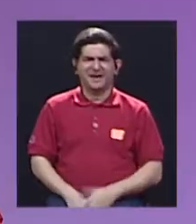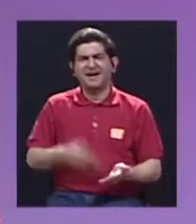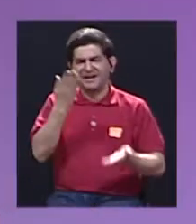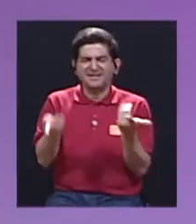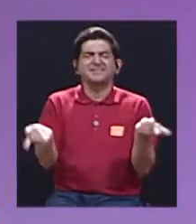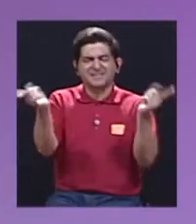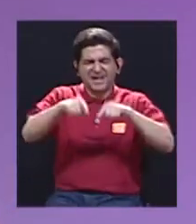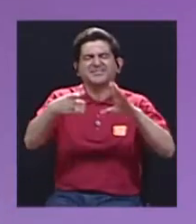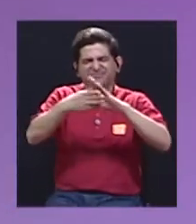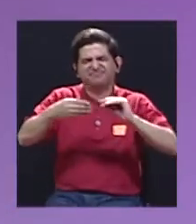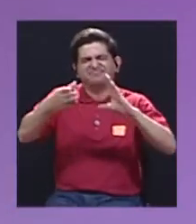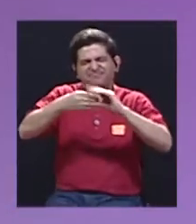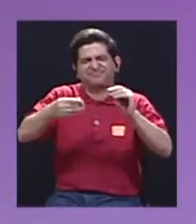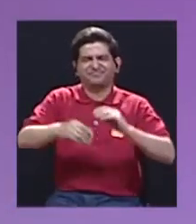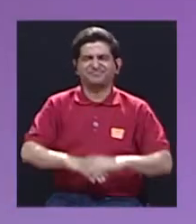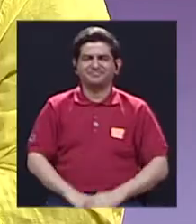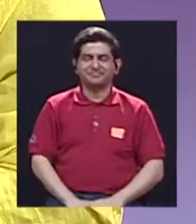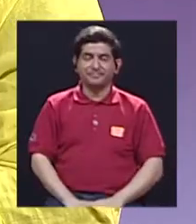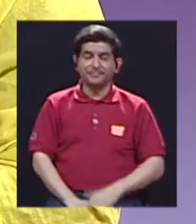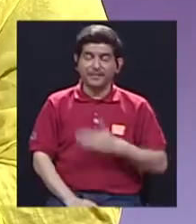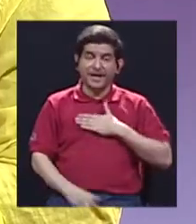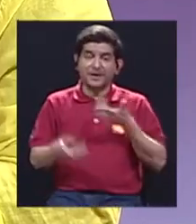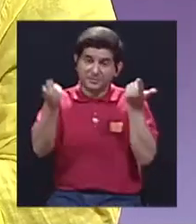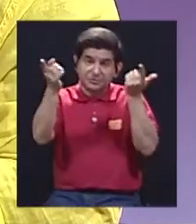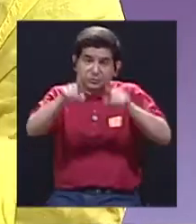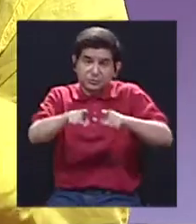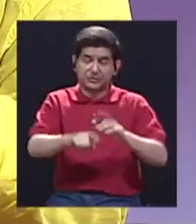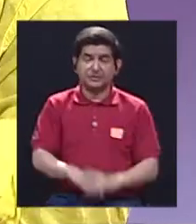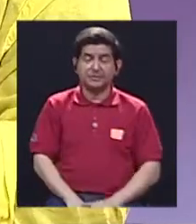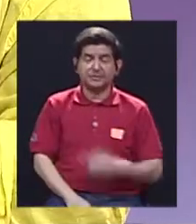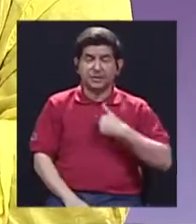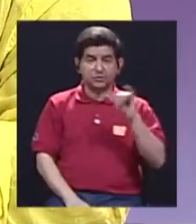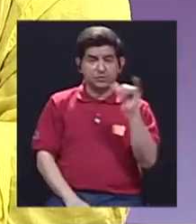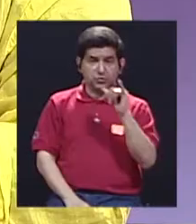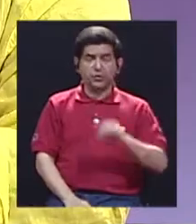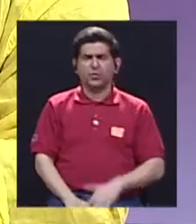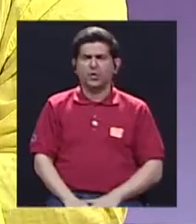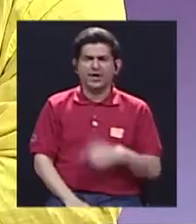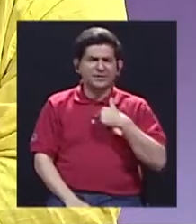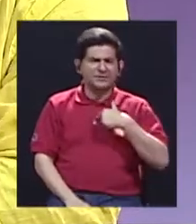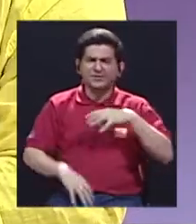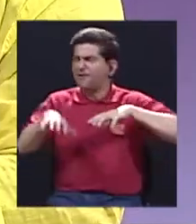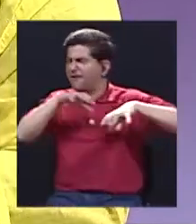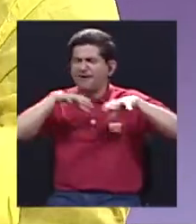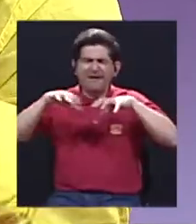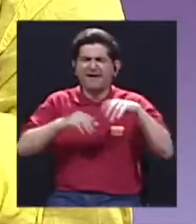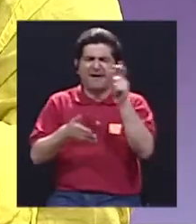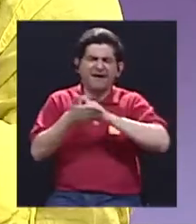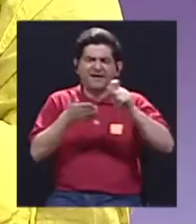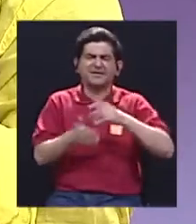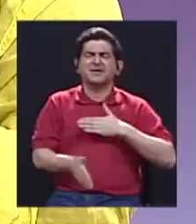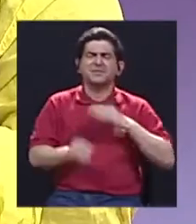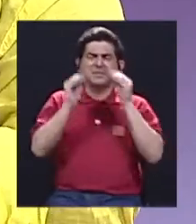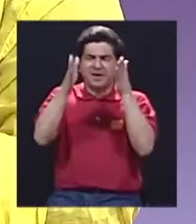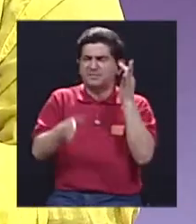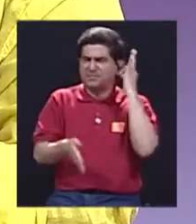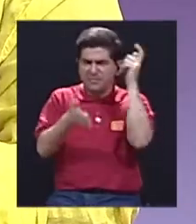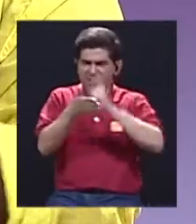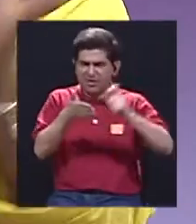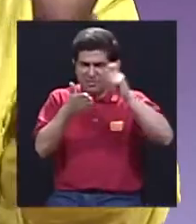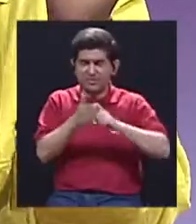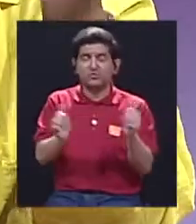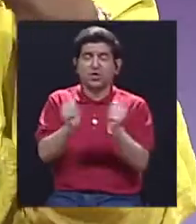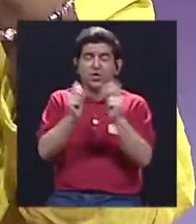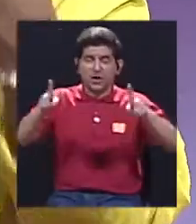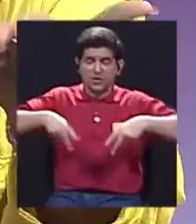poco pasó con los cuentos bueno a mí me pasó que yo también era inkjet y sima en la escuela y por fortuna mi maestra de escuela todavía